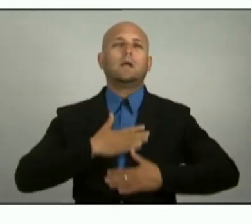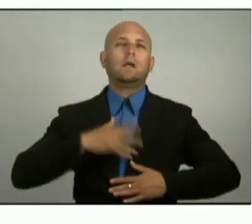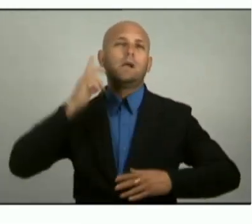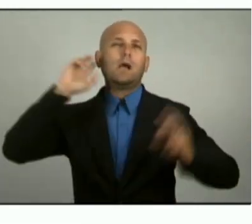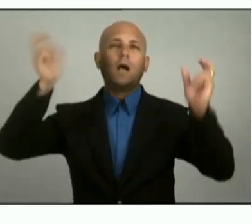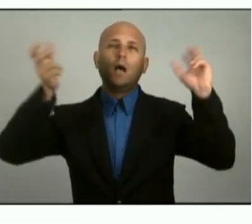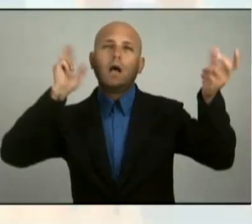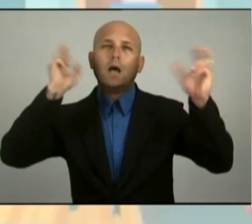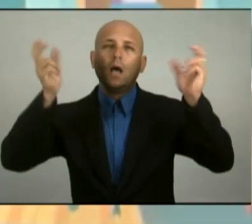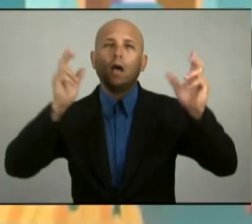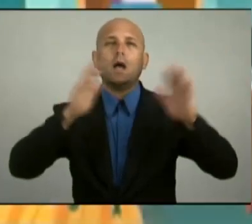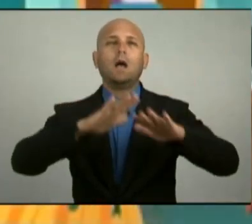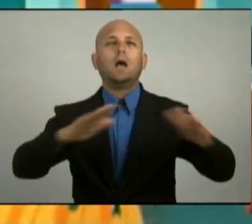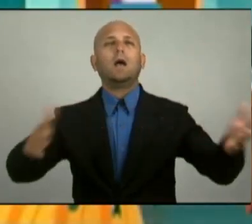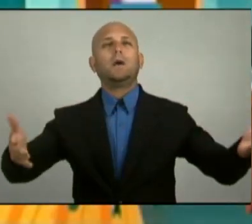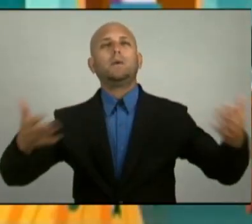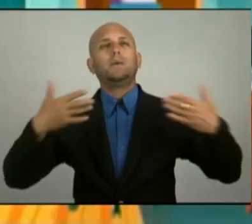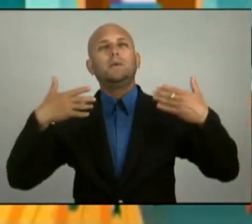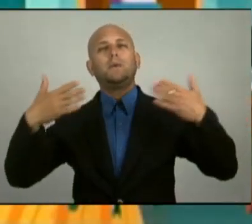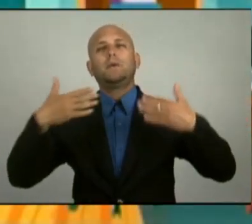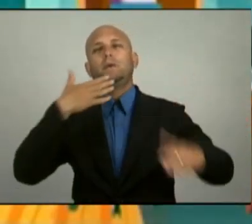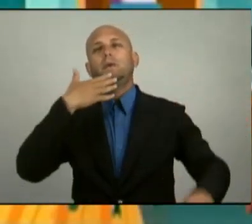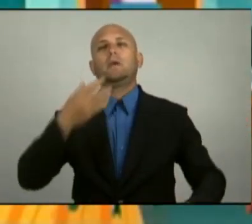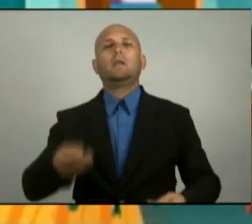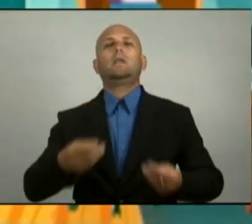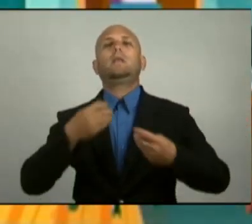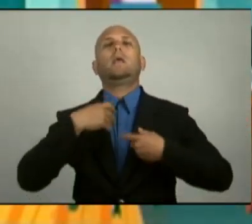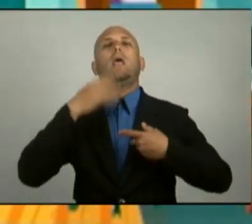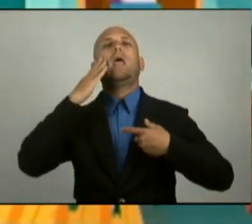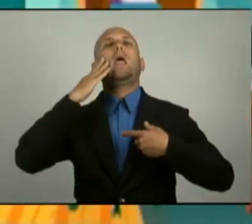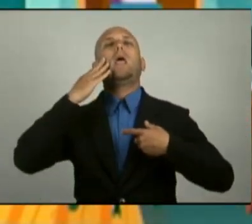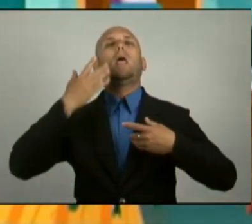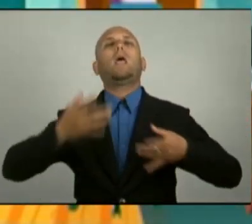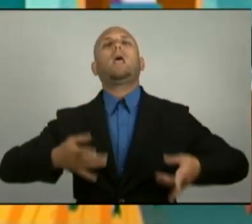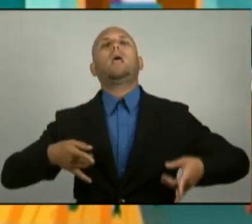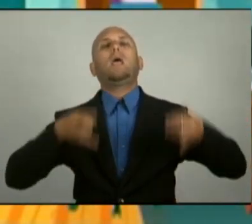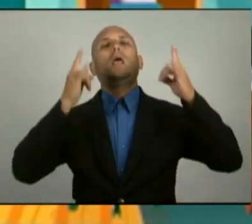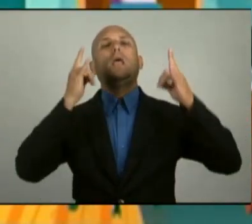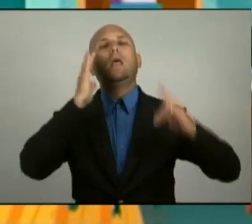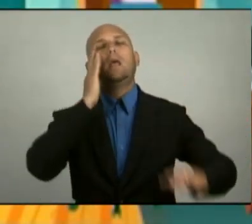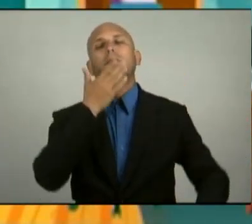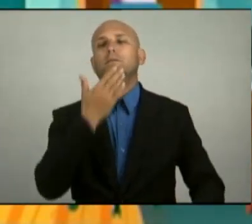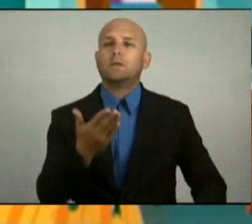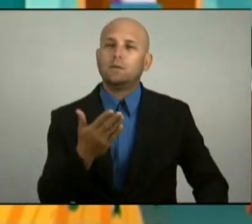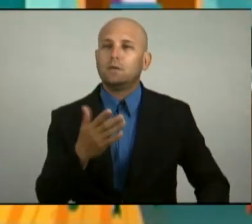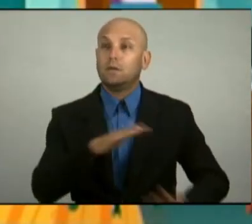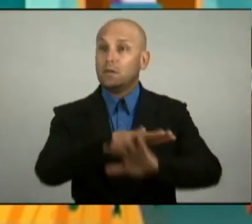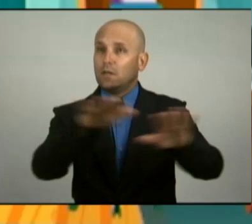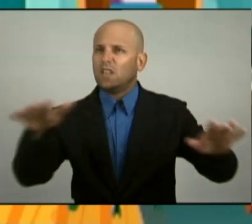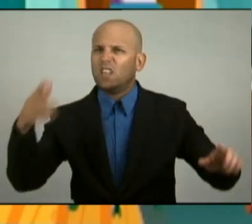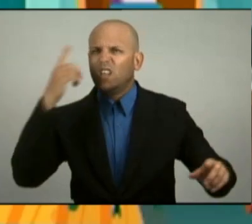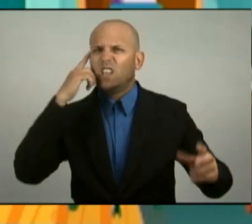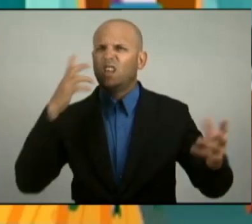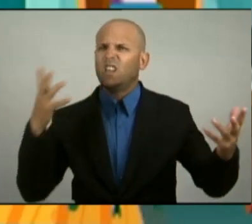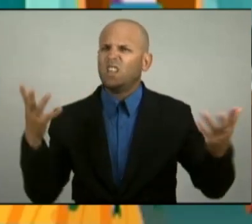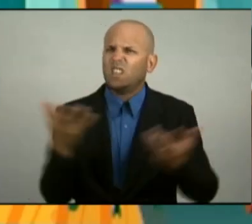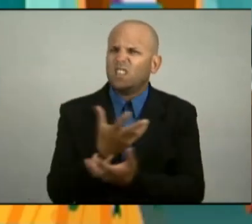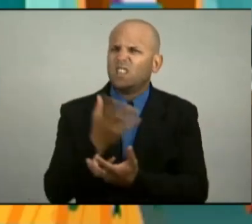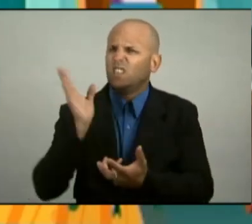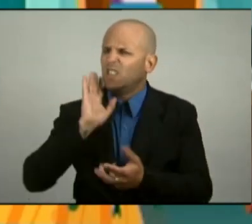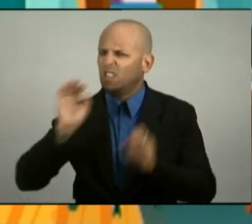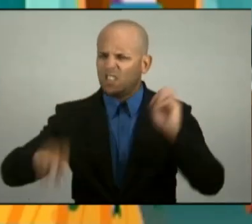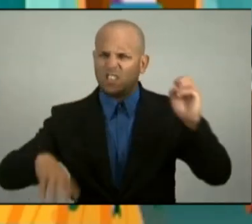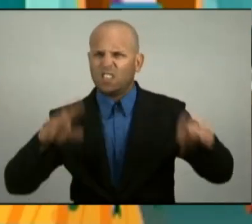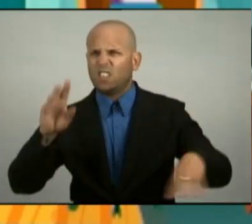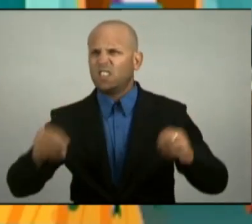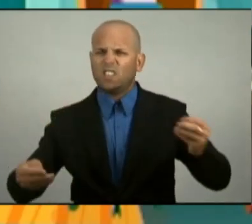oscuro y fresco puede ser beneficioso para dormir Mejor trata de mantener tu dormitorio libre de desorden y organiza